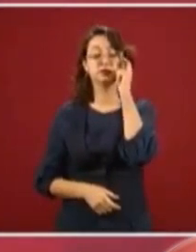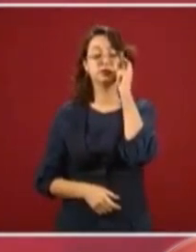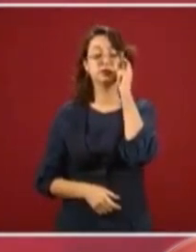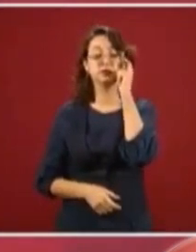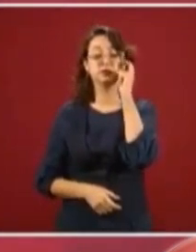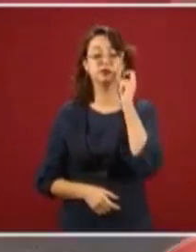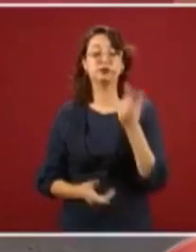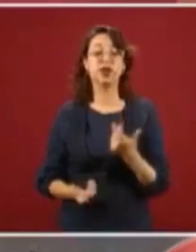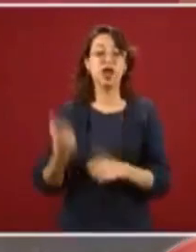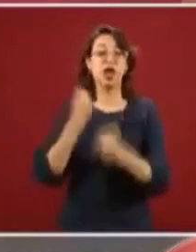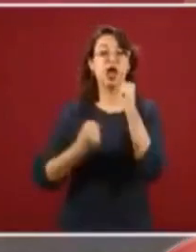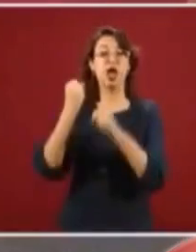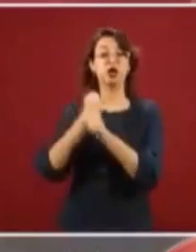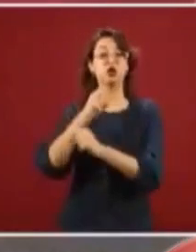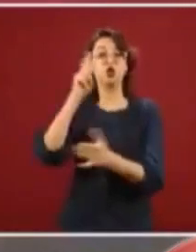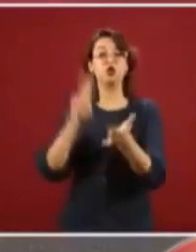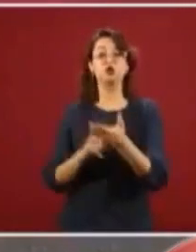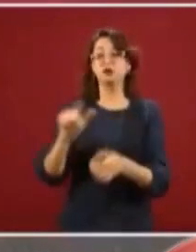el 2012,